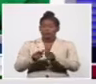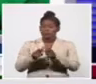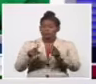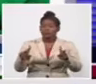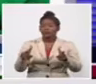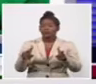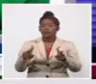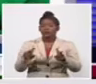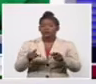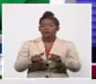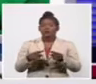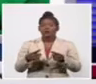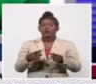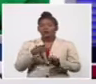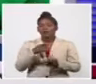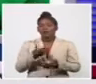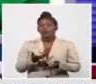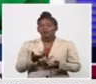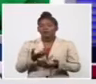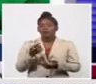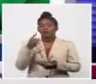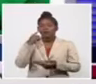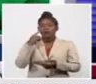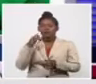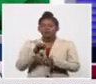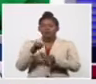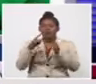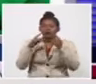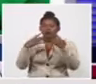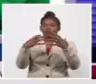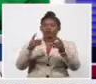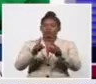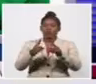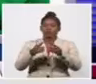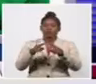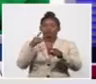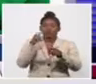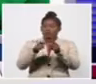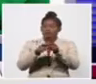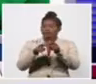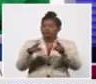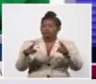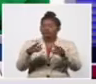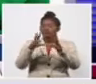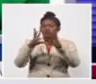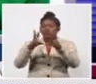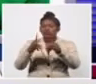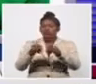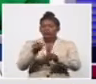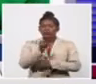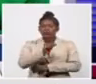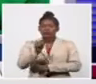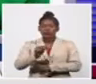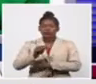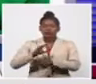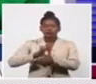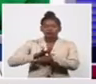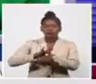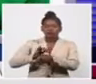no de una manera muy significativa, pero se ha ido incrementando el número de pacientes